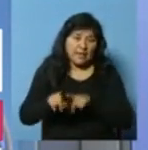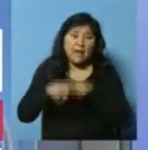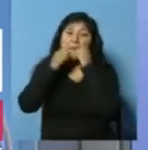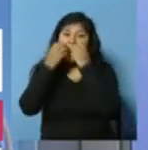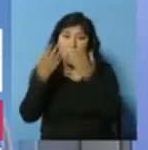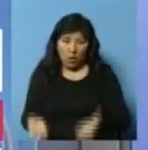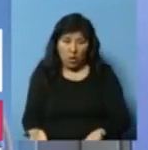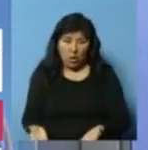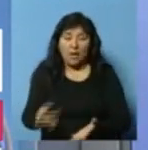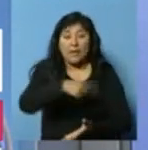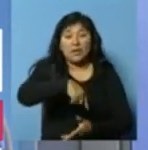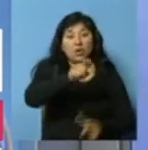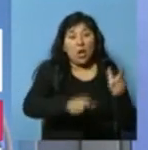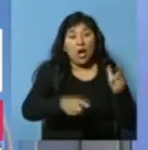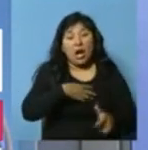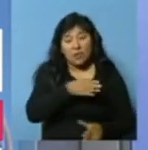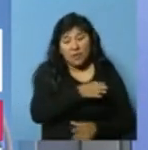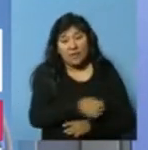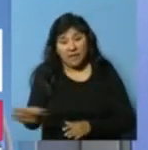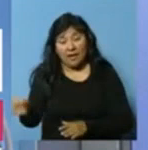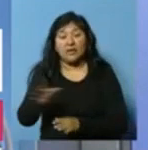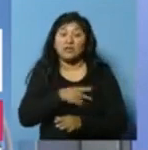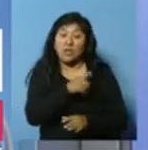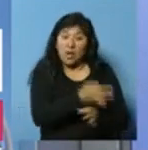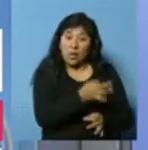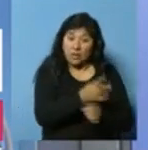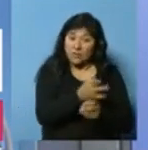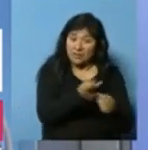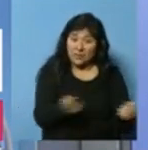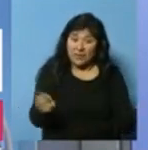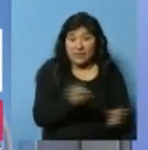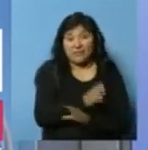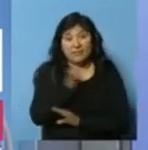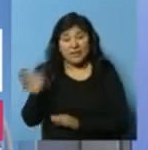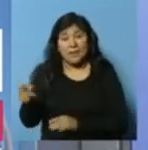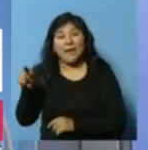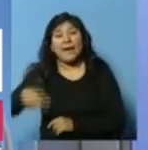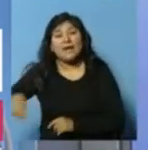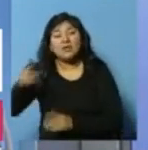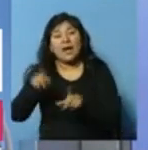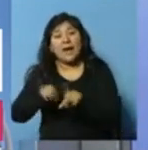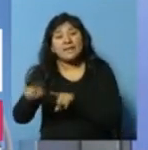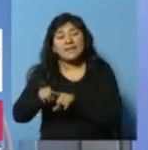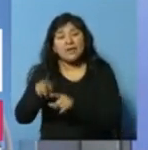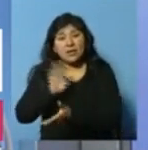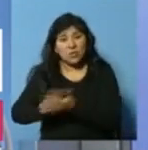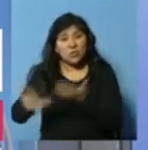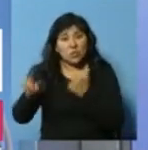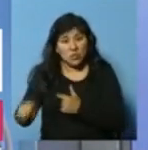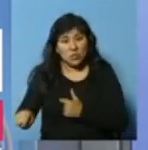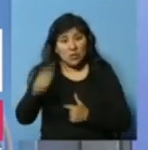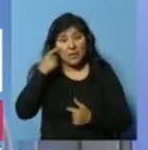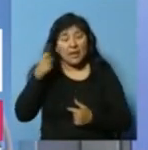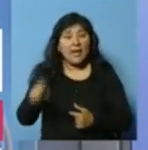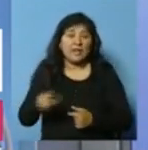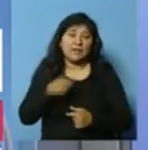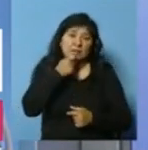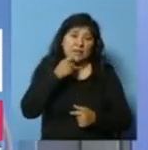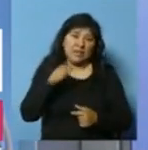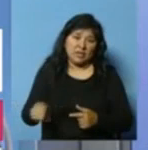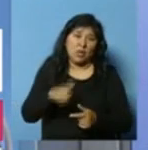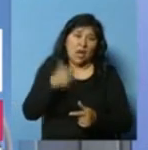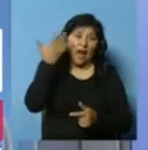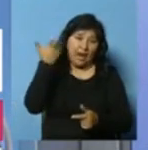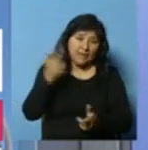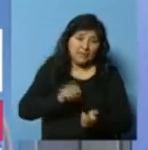los chicos que hoy terminan la secundaria para recoger en ustedes carreras nuevas que no tienen tanto de de sado